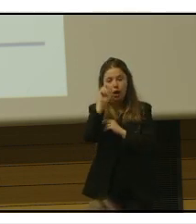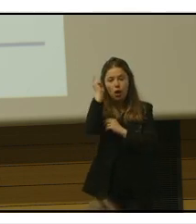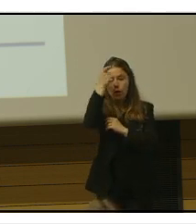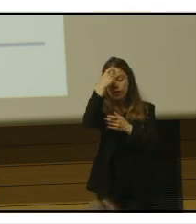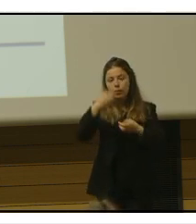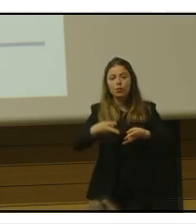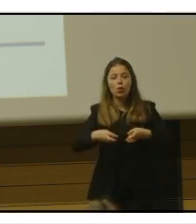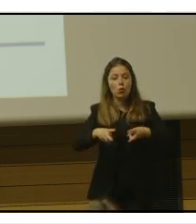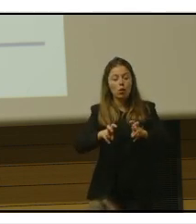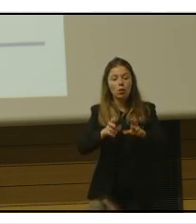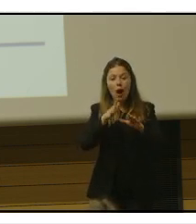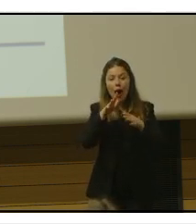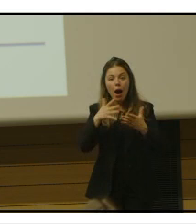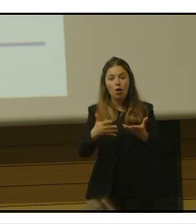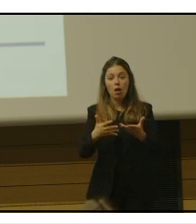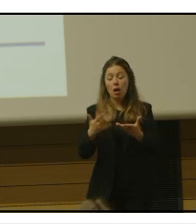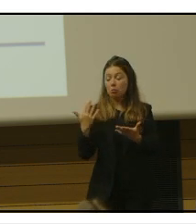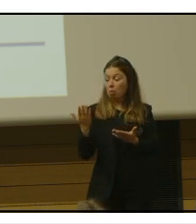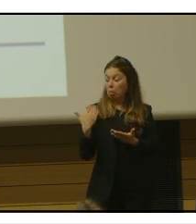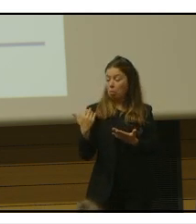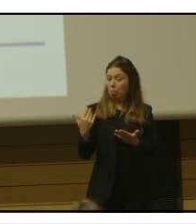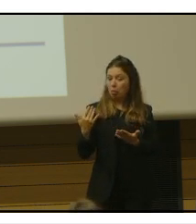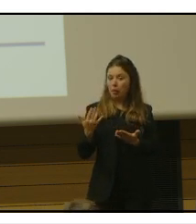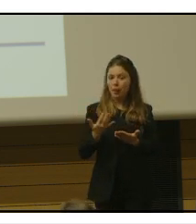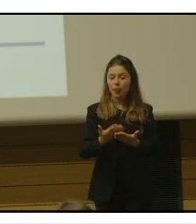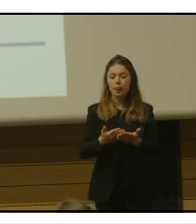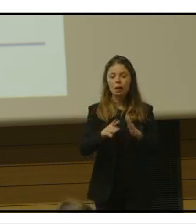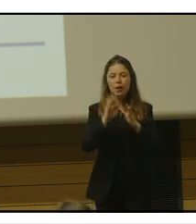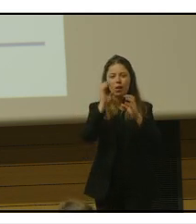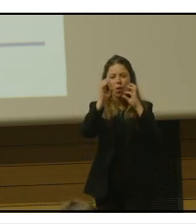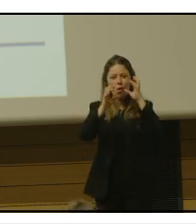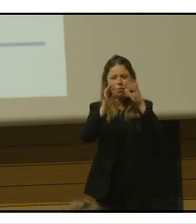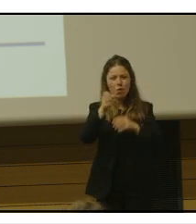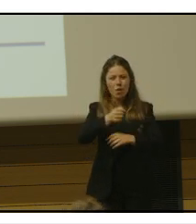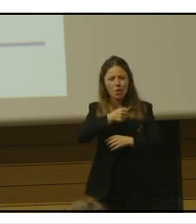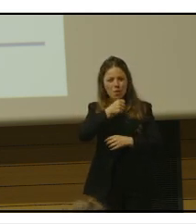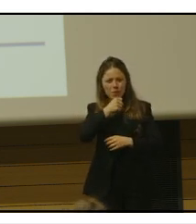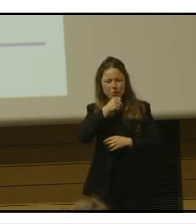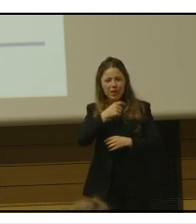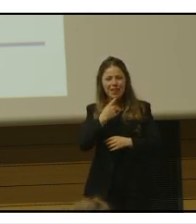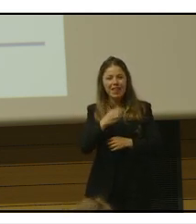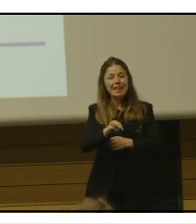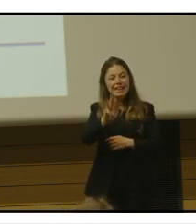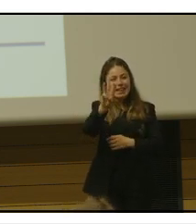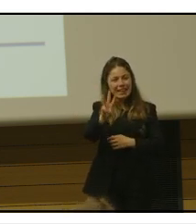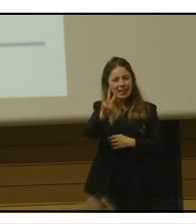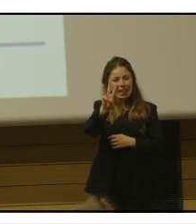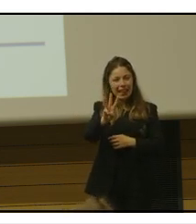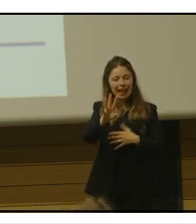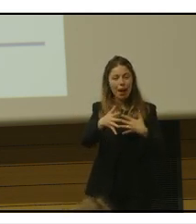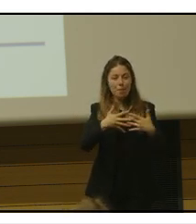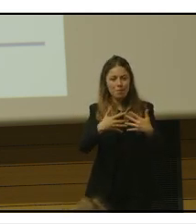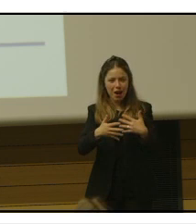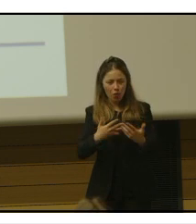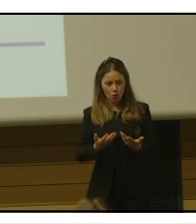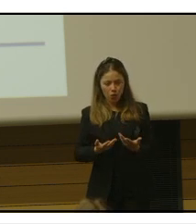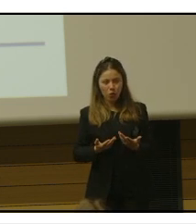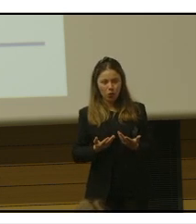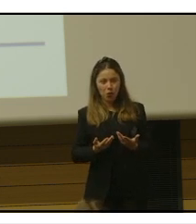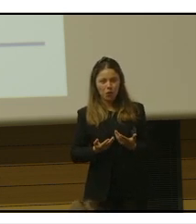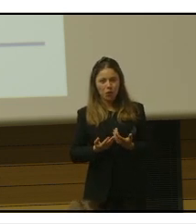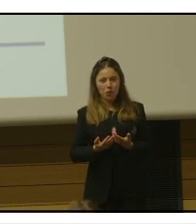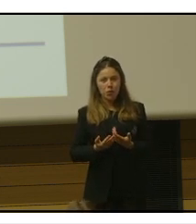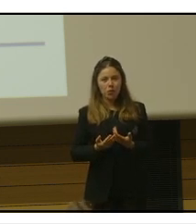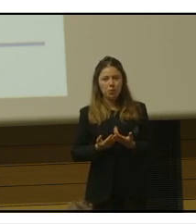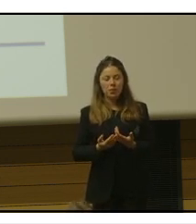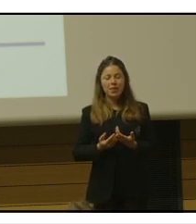nuevo que ha aparecido, bueno, pues en los últimos años. Es ese humo envejecido, ese third hand smoke, humo de tercera mano,